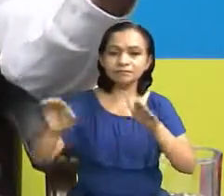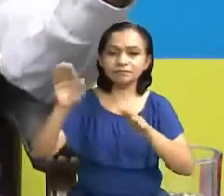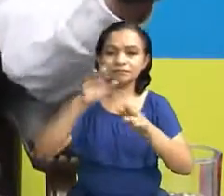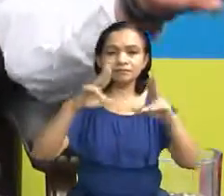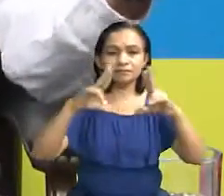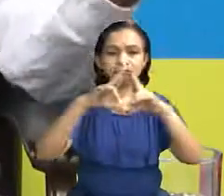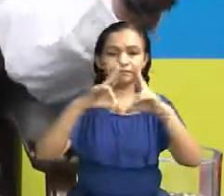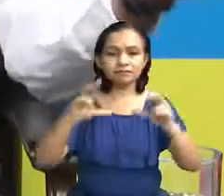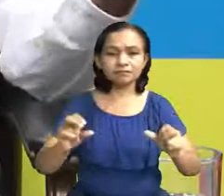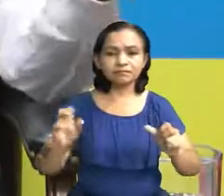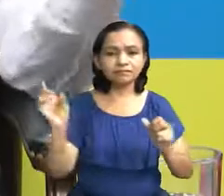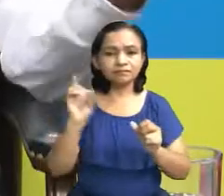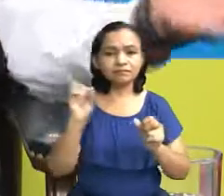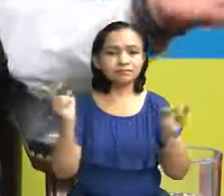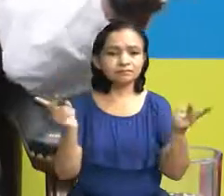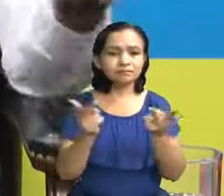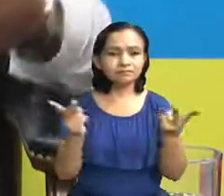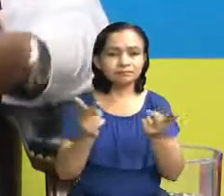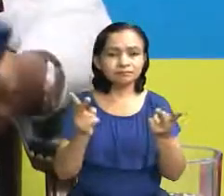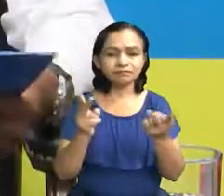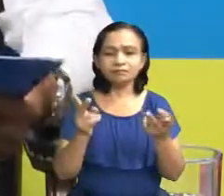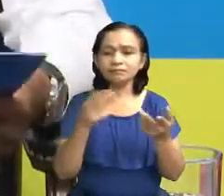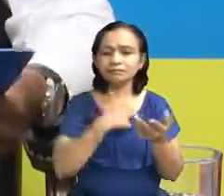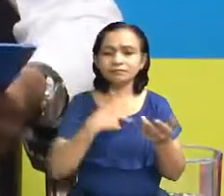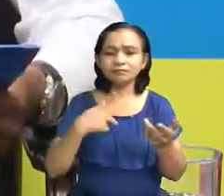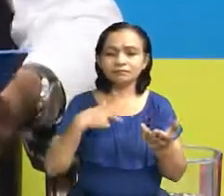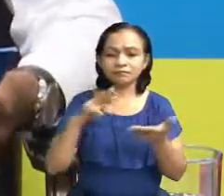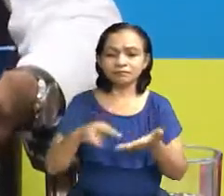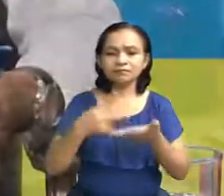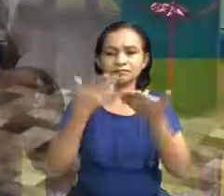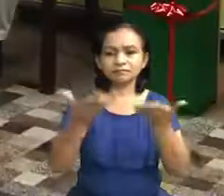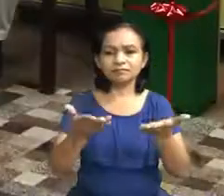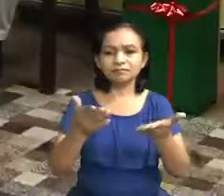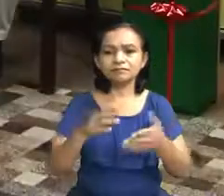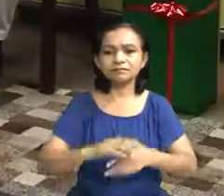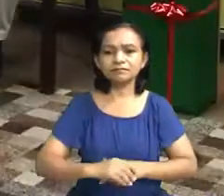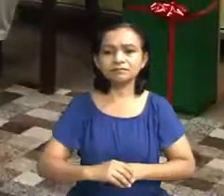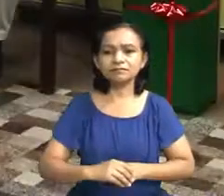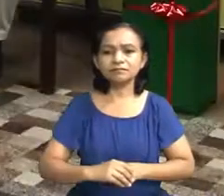Nicaragua. ¿Cómo se llama? ¿Dónde vive? ¿Cuántas donaciones ha realizado? Antes de concluir.